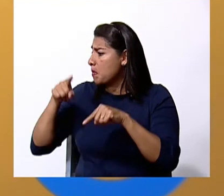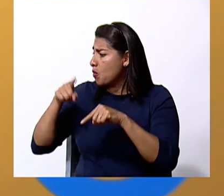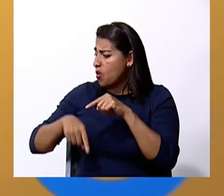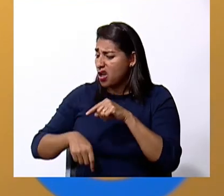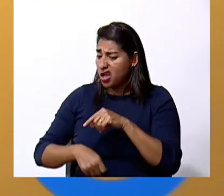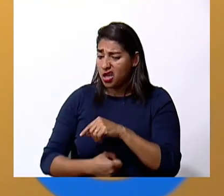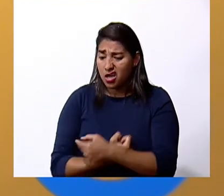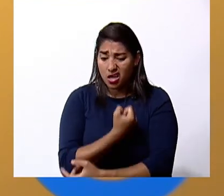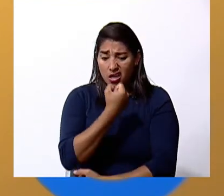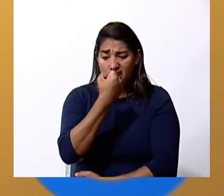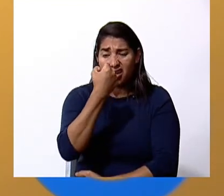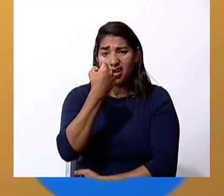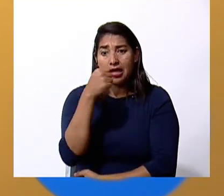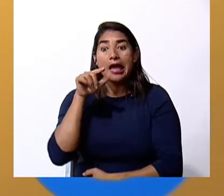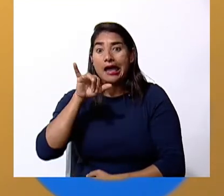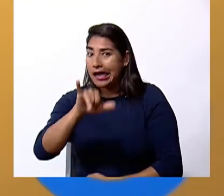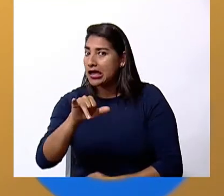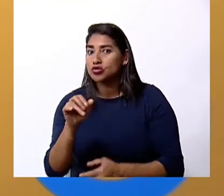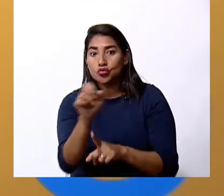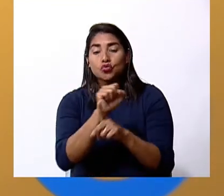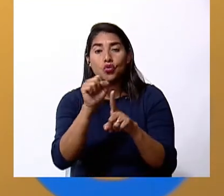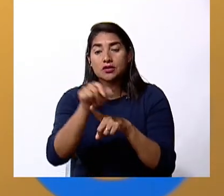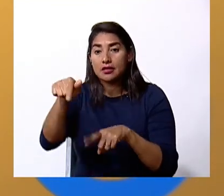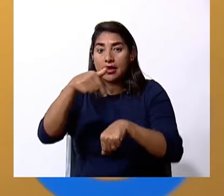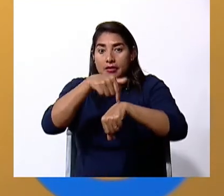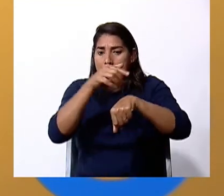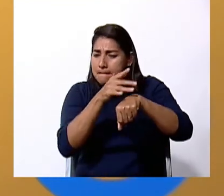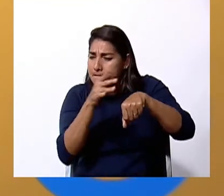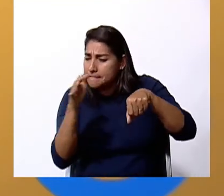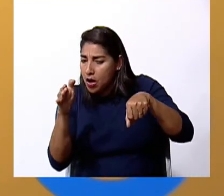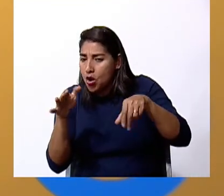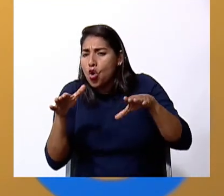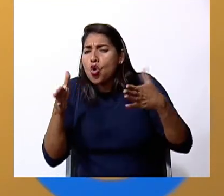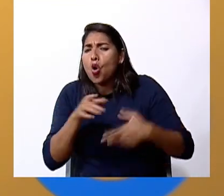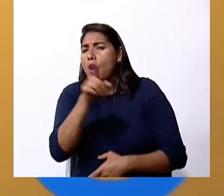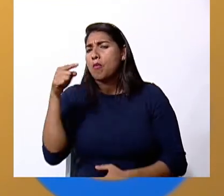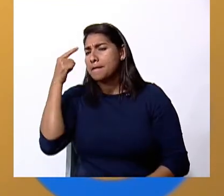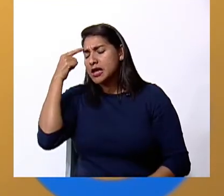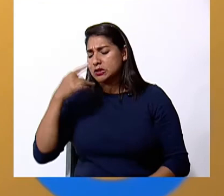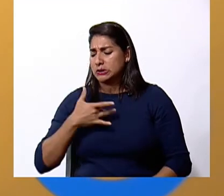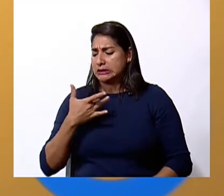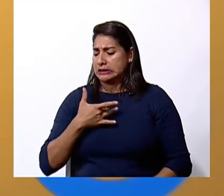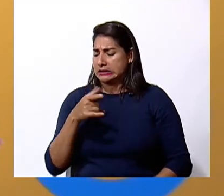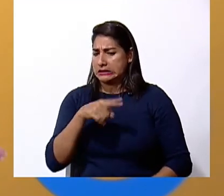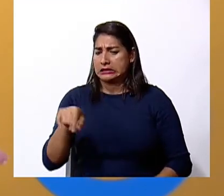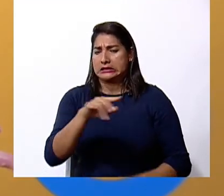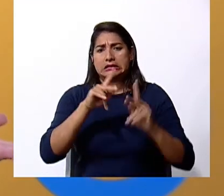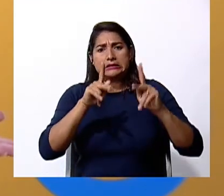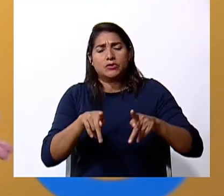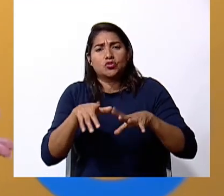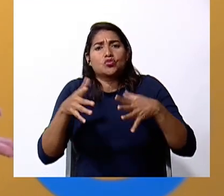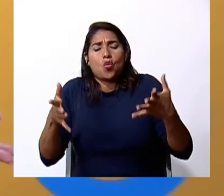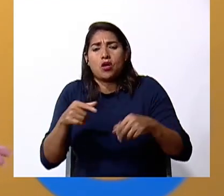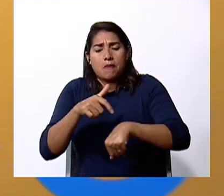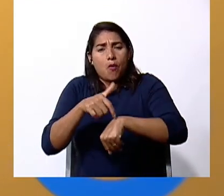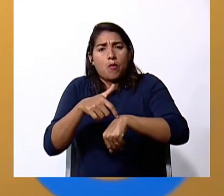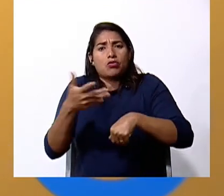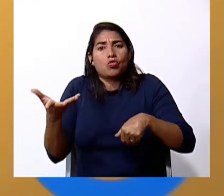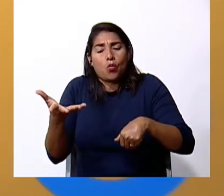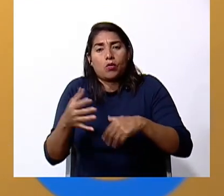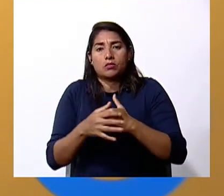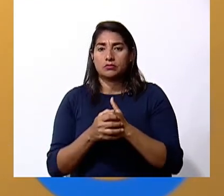no? Eso era lo que sucedía en esa época. ¿Cómo creen entonces ustedes que esa gente se sentía en ese